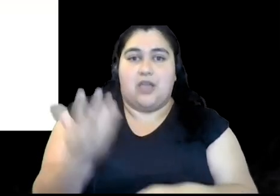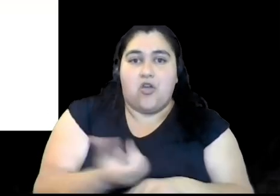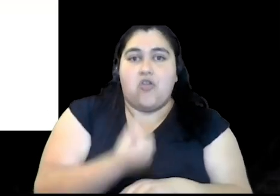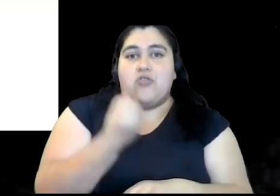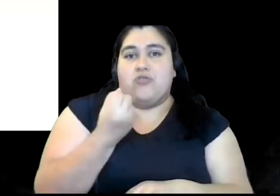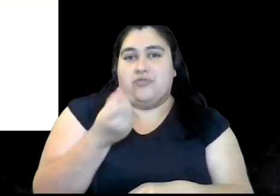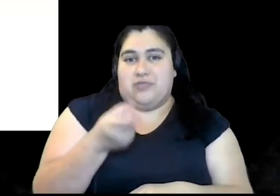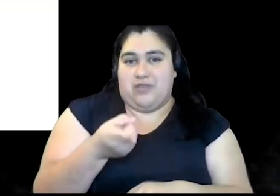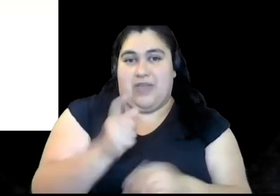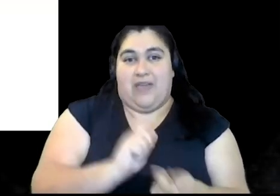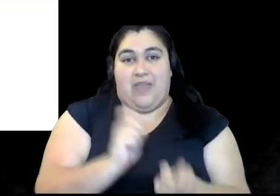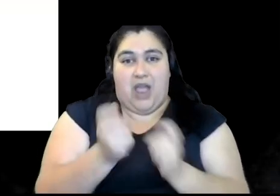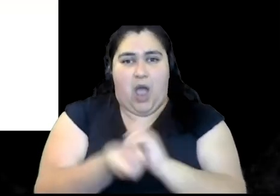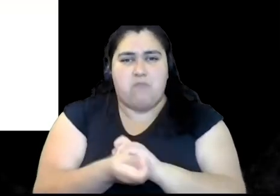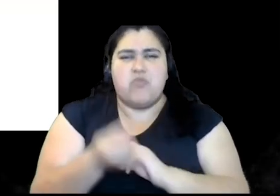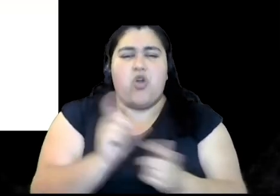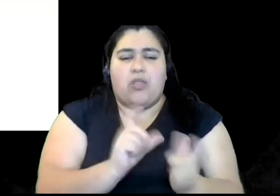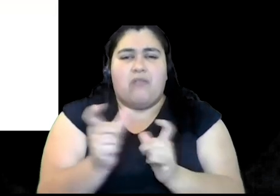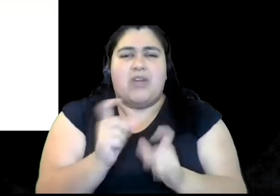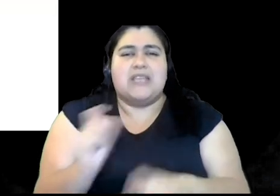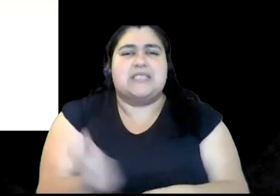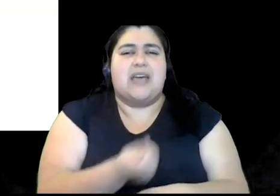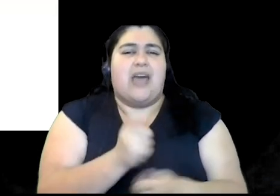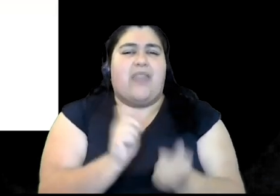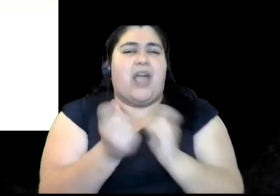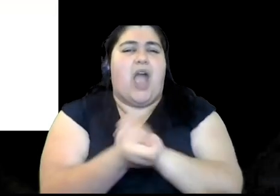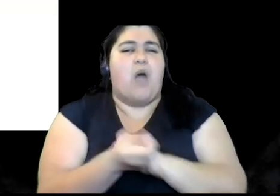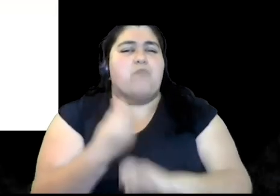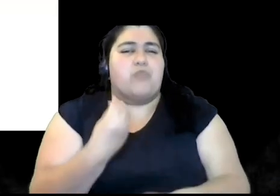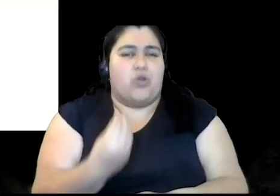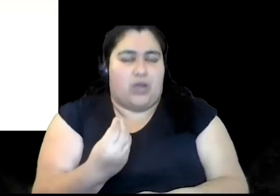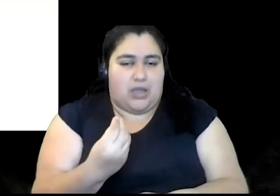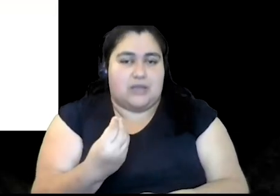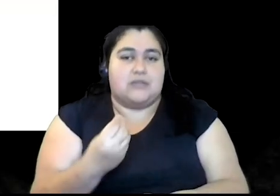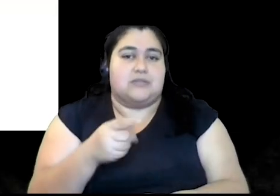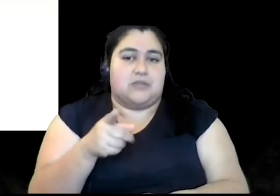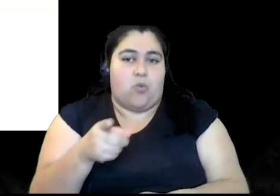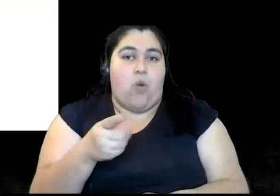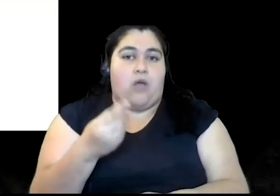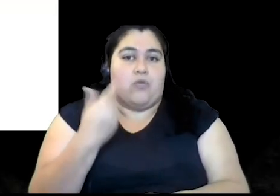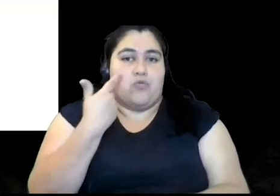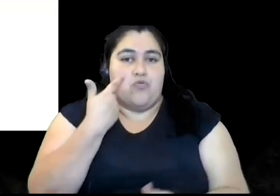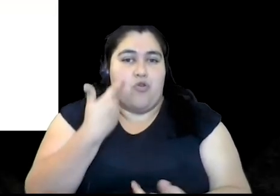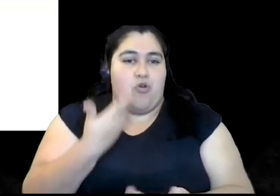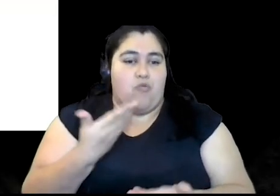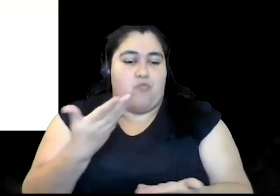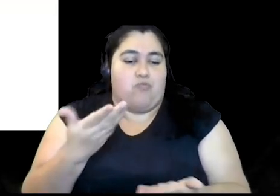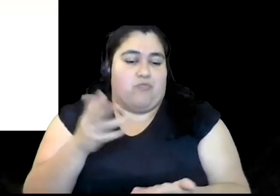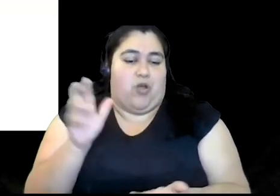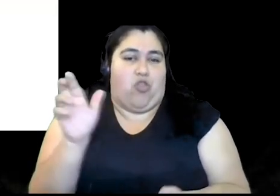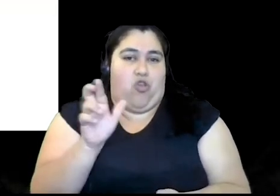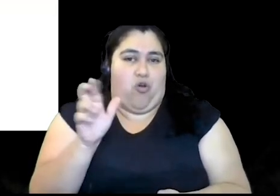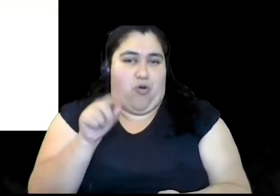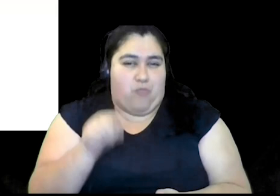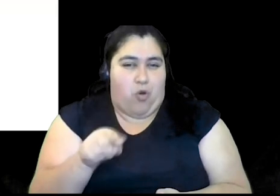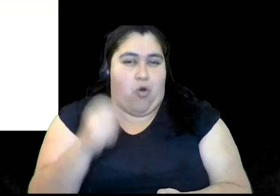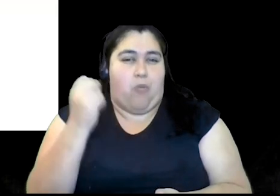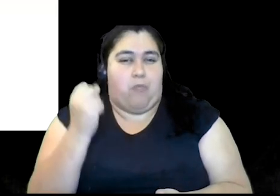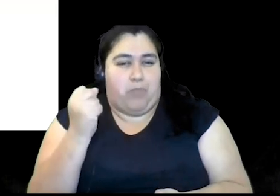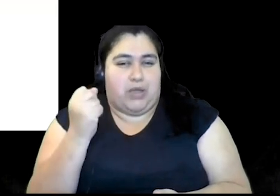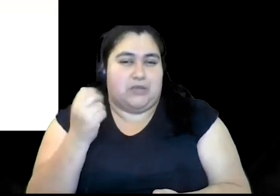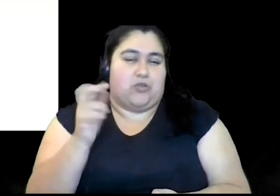de cambio, ¿y cuándo hay diferencia de cambio? Cuando enajena la moneda extranjera.